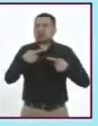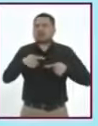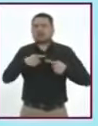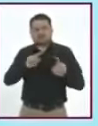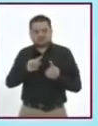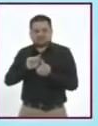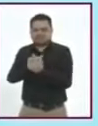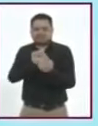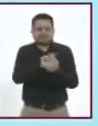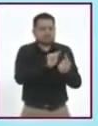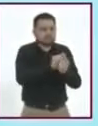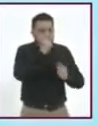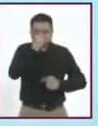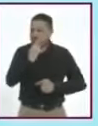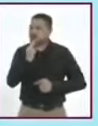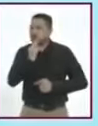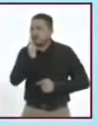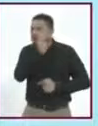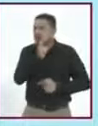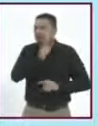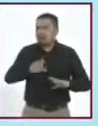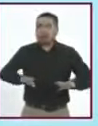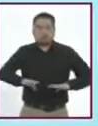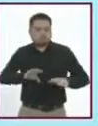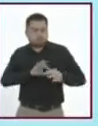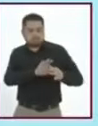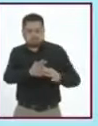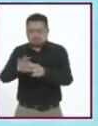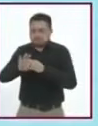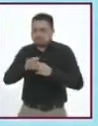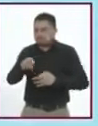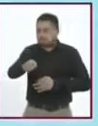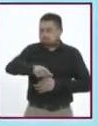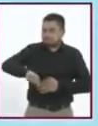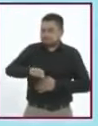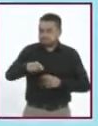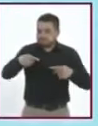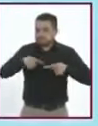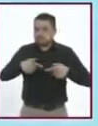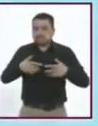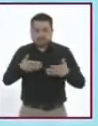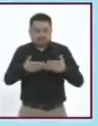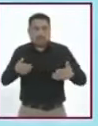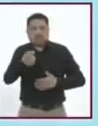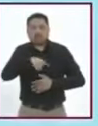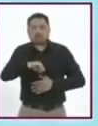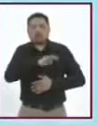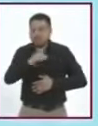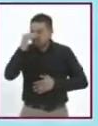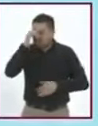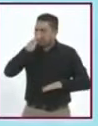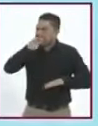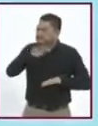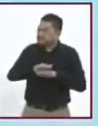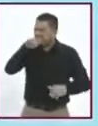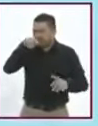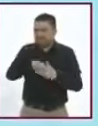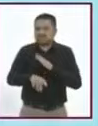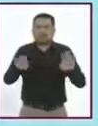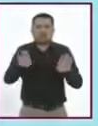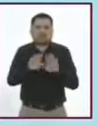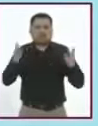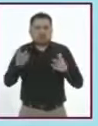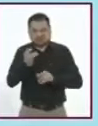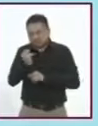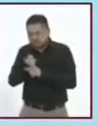destinada para usar un lenguaje acorde a esos espectadores. Ahora que han podido conocer un poco más de cómo hacer